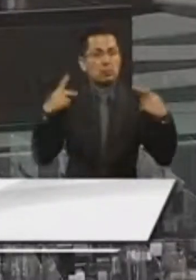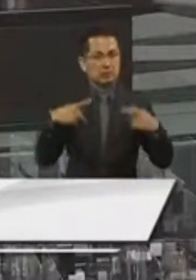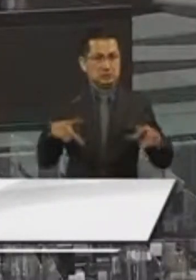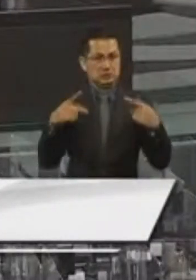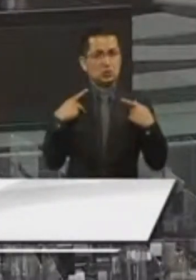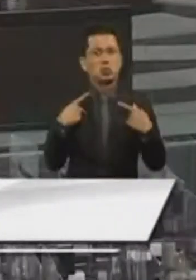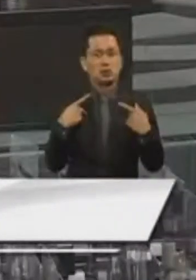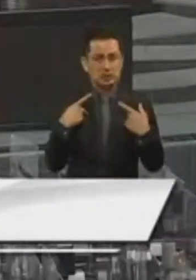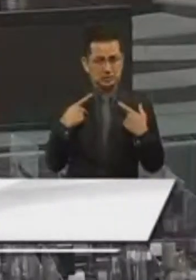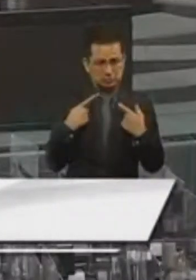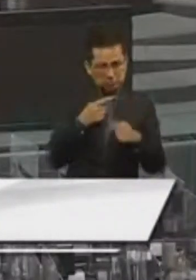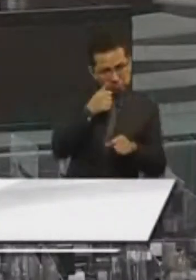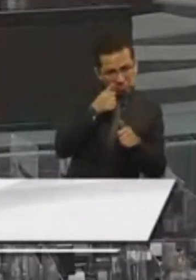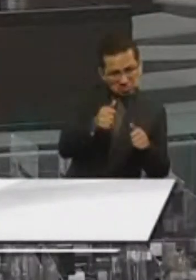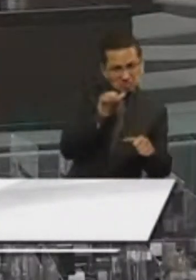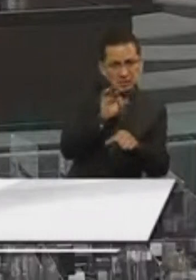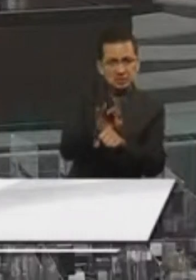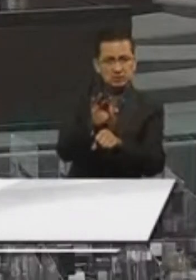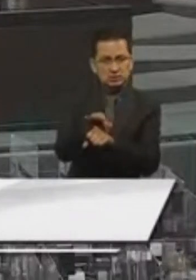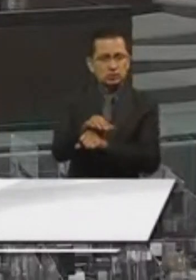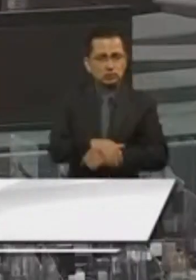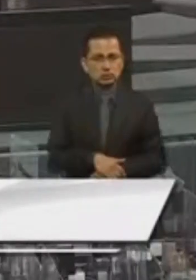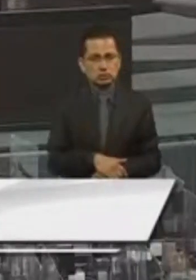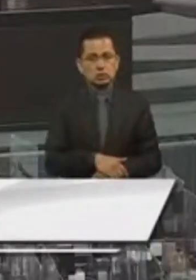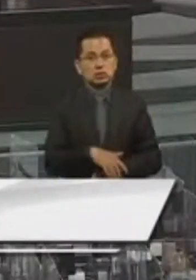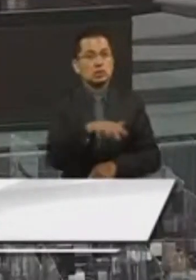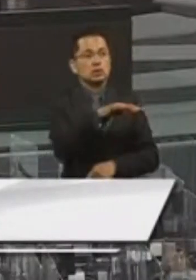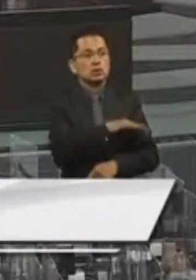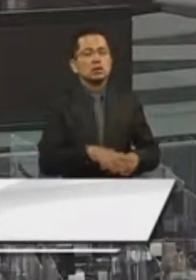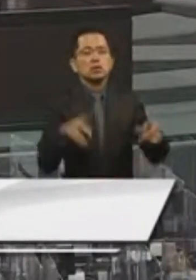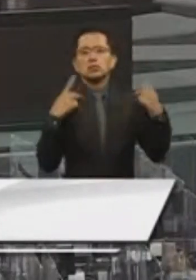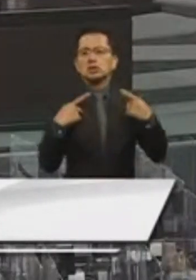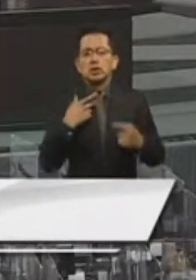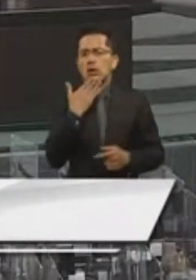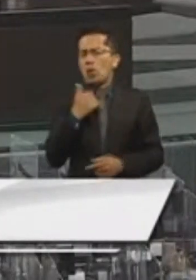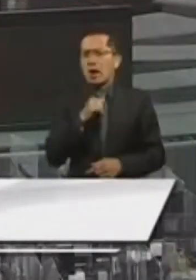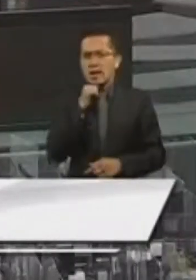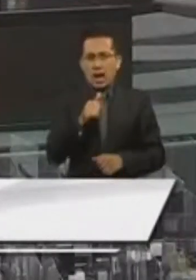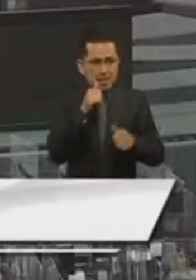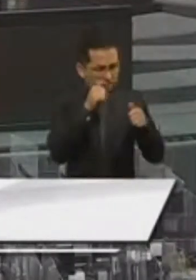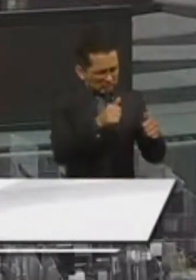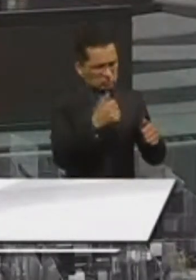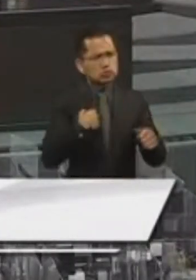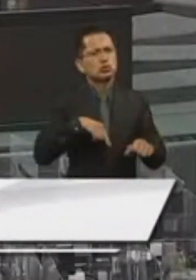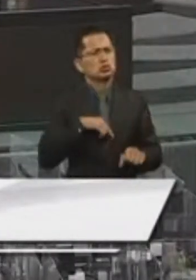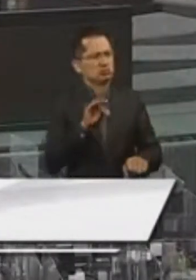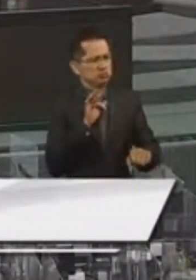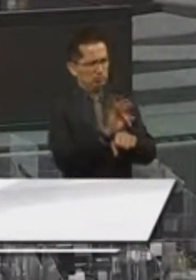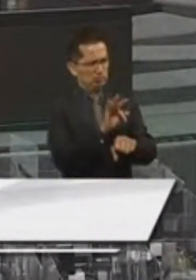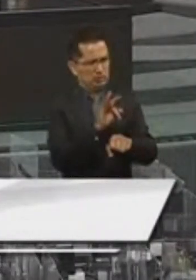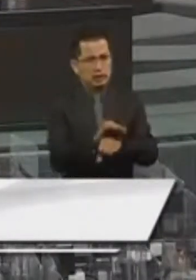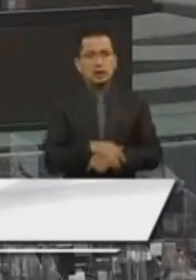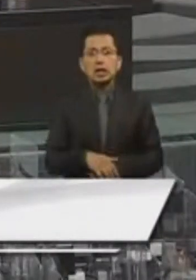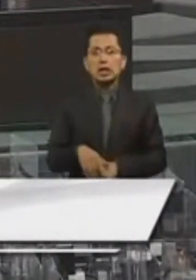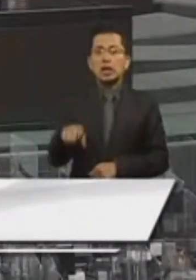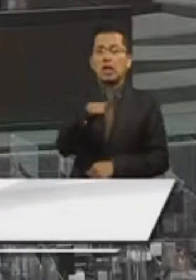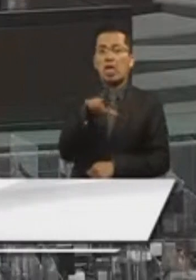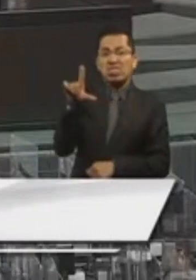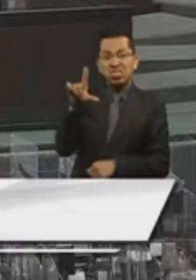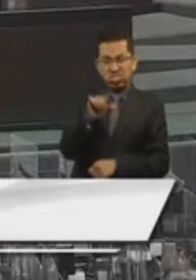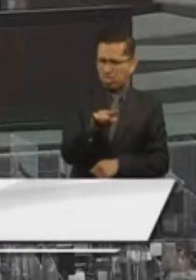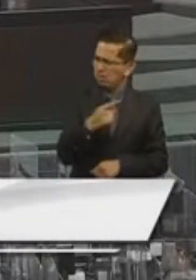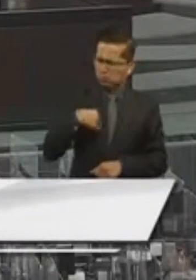desvalidos, a los desprotegidos y a los humillados. Ahora es derecho